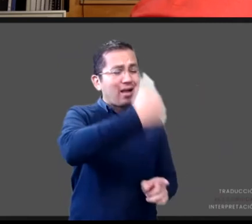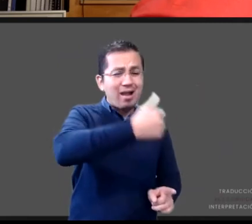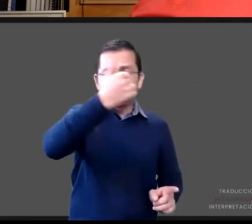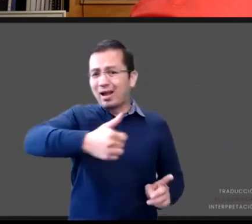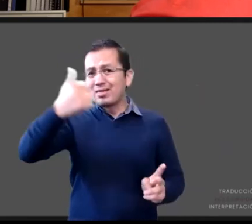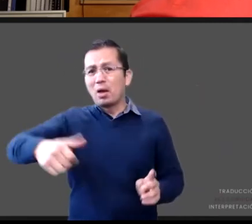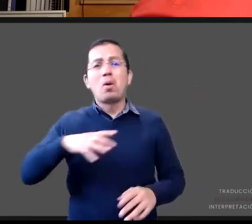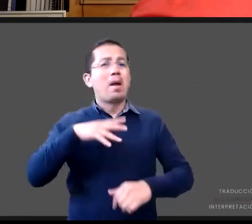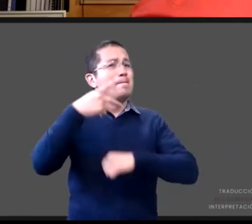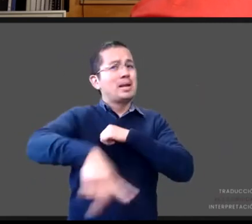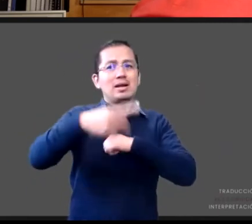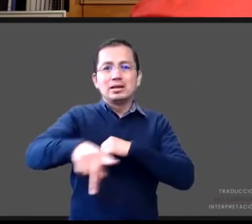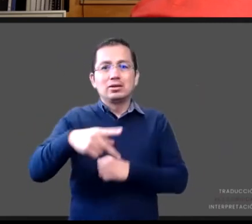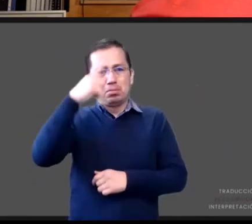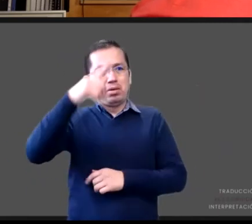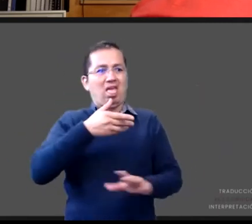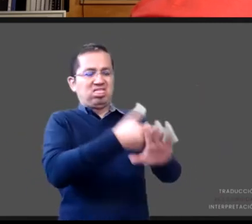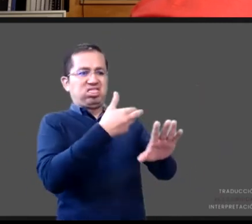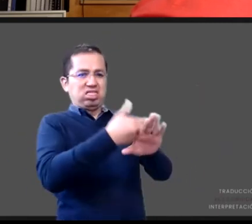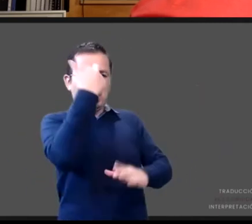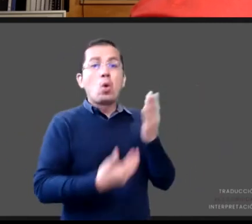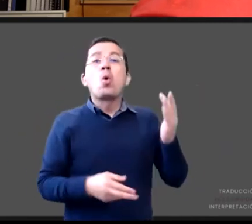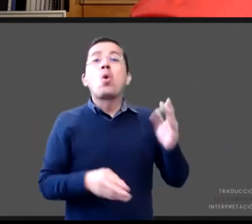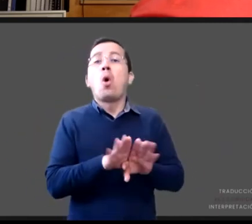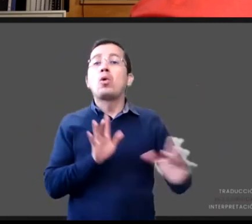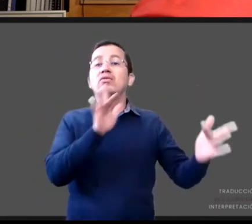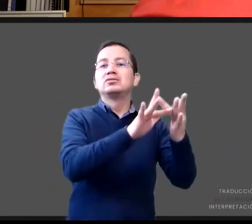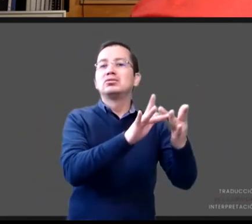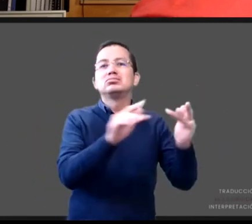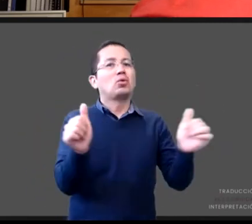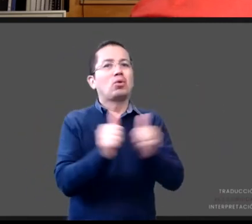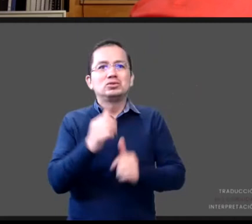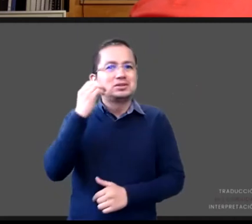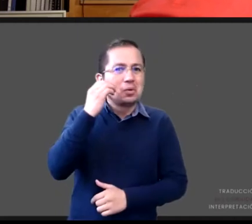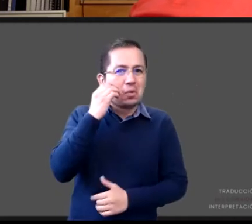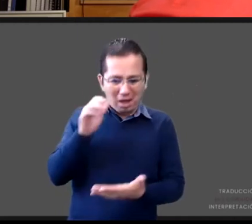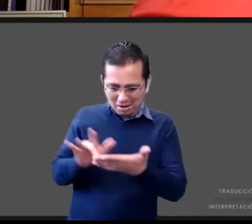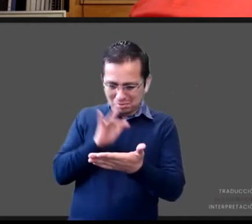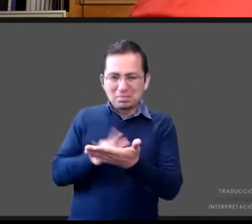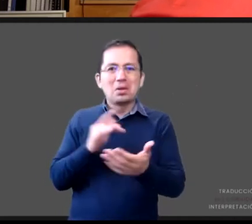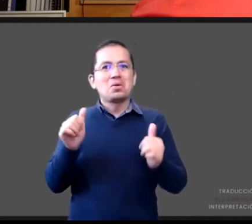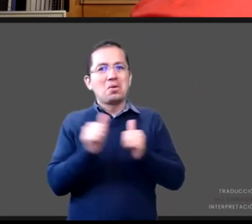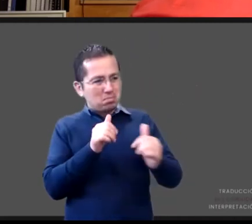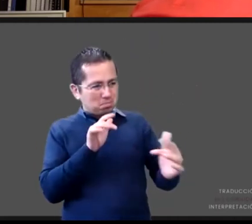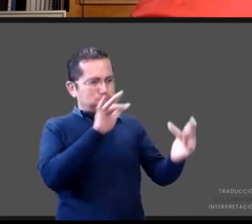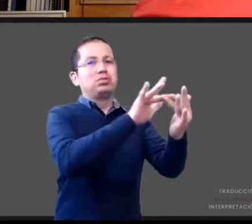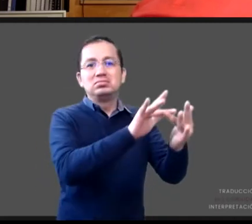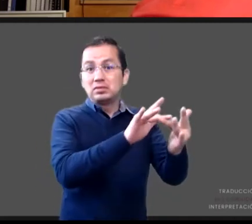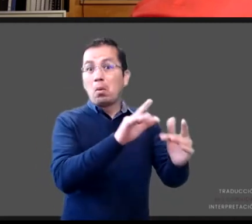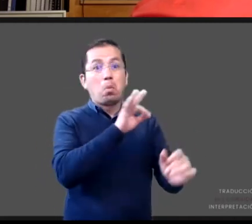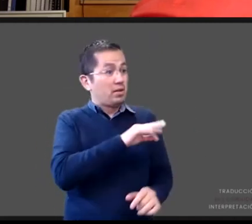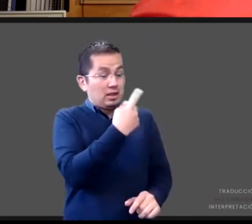través de cada pantalla, pueden llegar ahí. Y claro, niños y niñas pueden ser víctimas de violencia dentro de sus